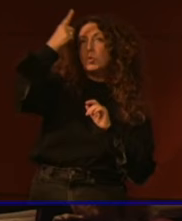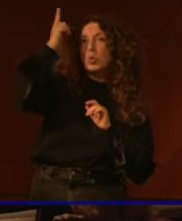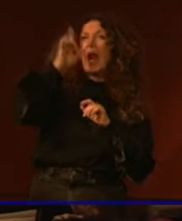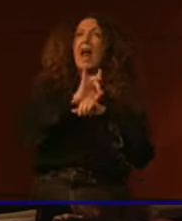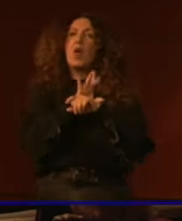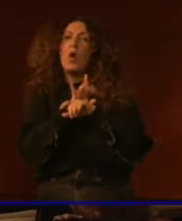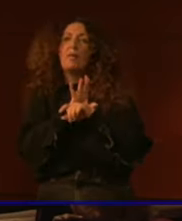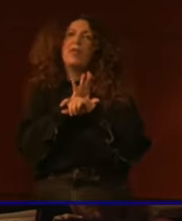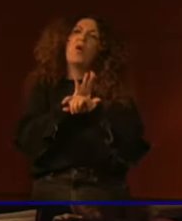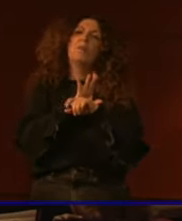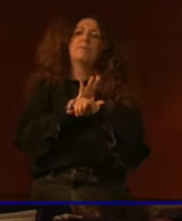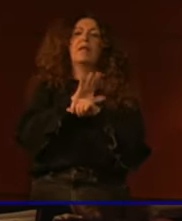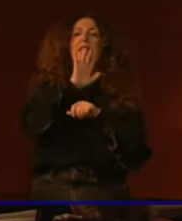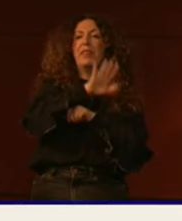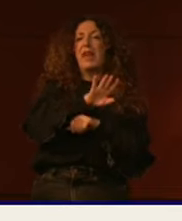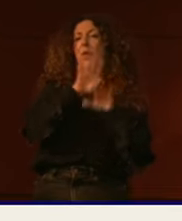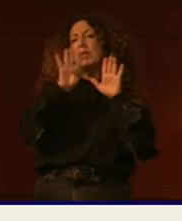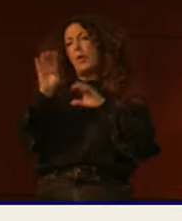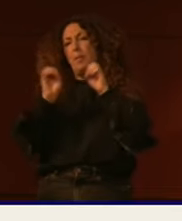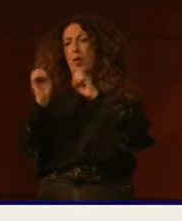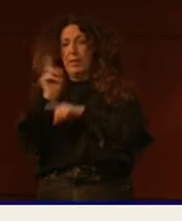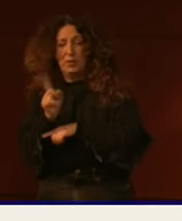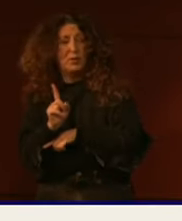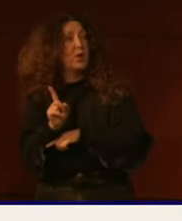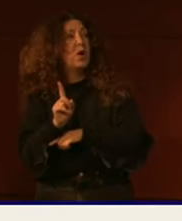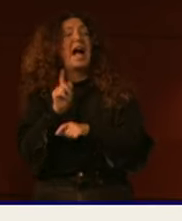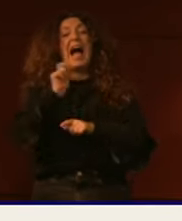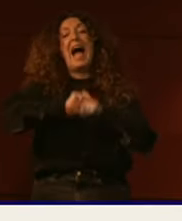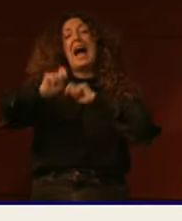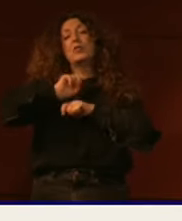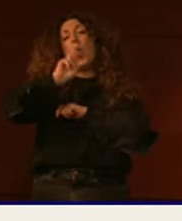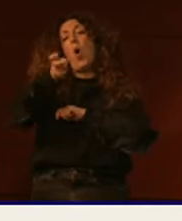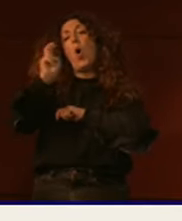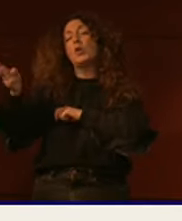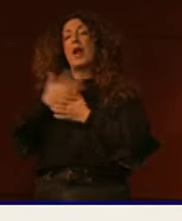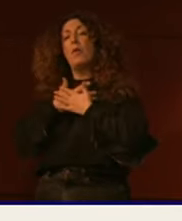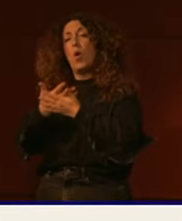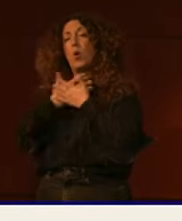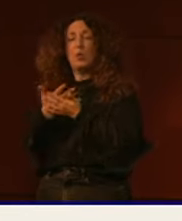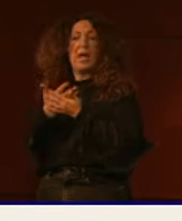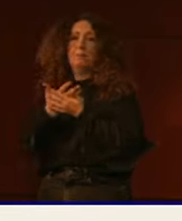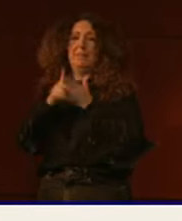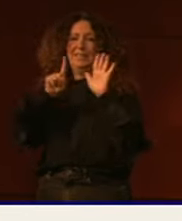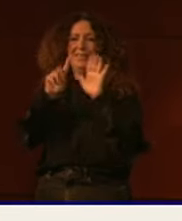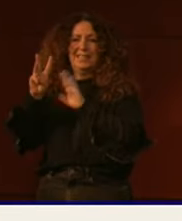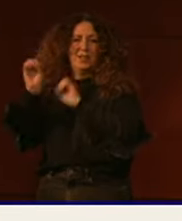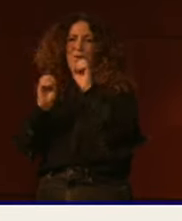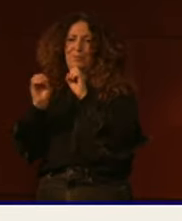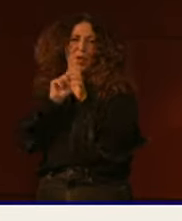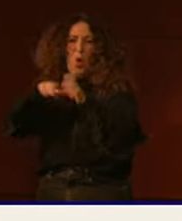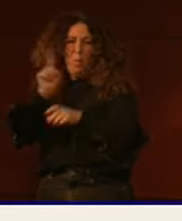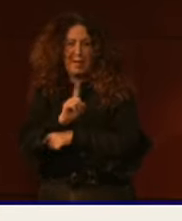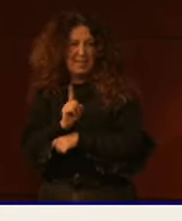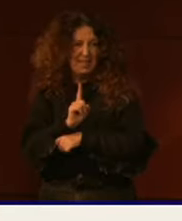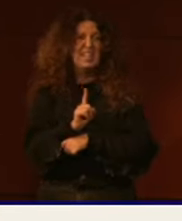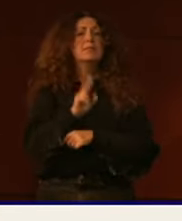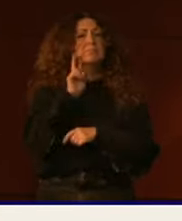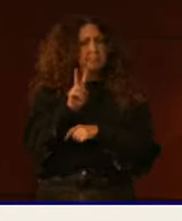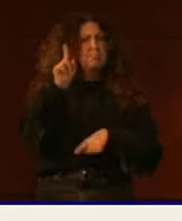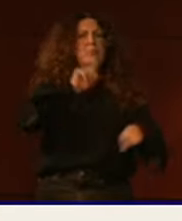más participación, y a otro tipo de asociación voluntarias, el 68%. Es decir, tenemos un problema de participación, lo que